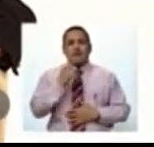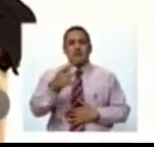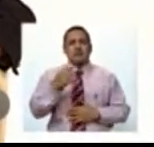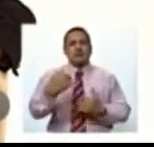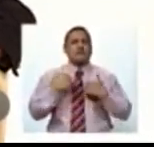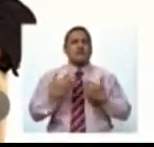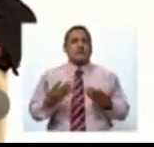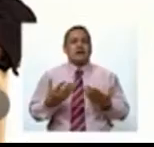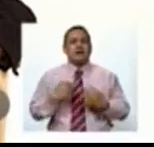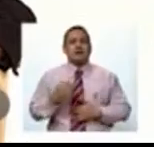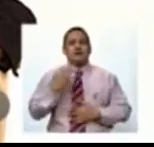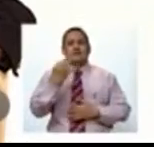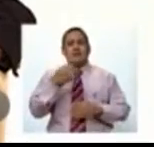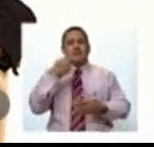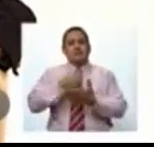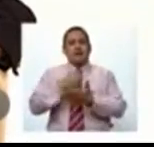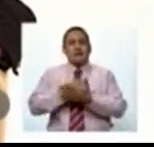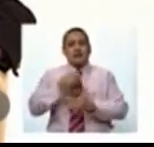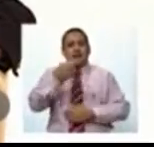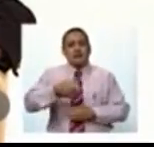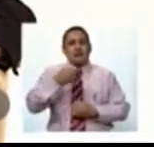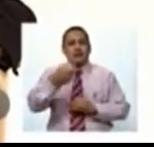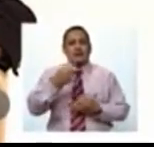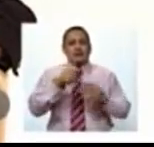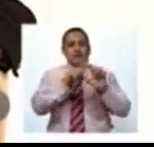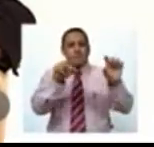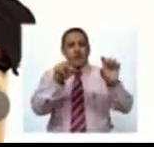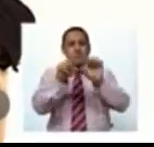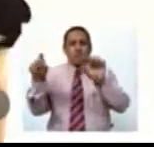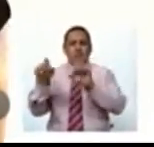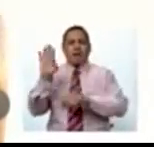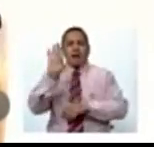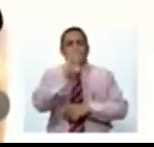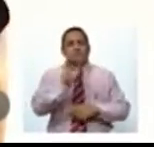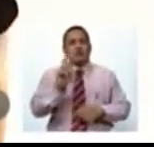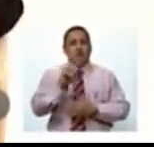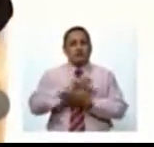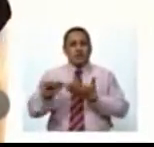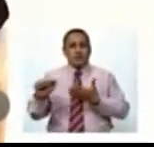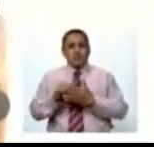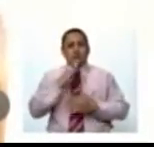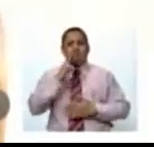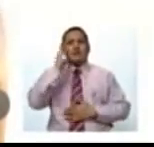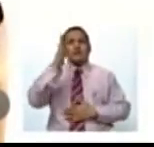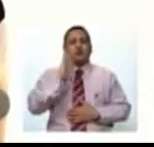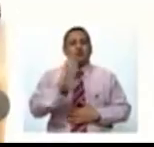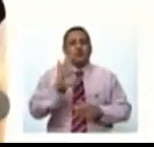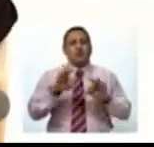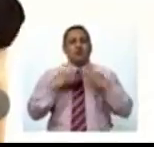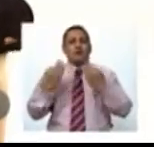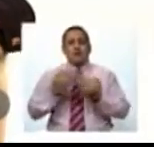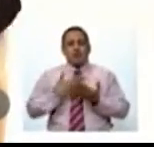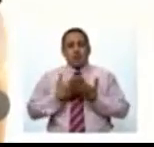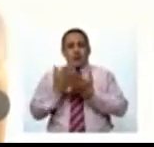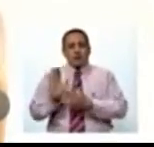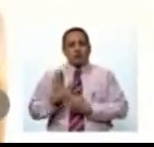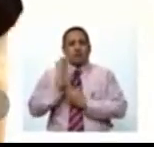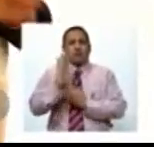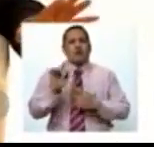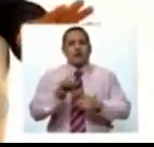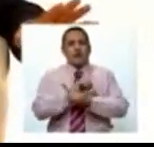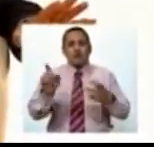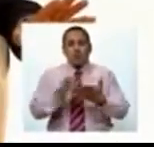recibido 3 depósitos en estas cuentas y en estos bancos, y a los 2 meses, por iniciativa de su familia, queda demostrado que